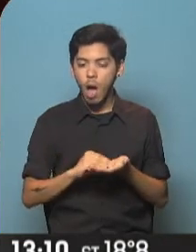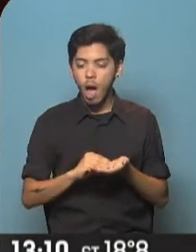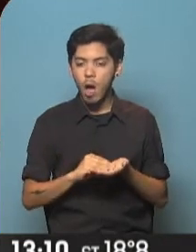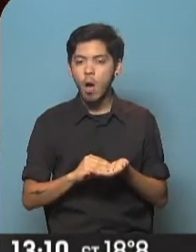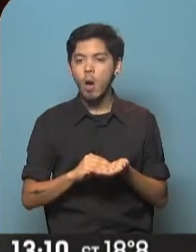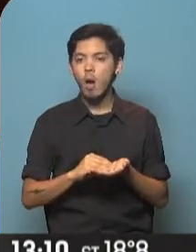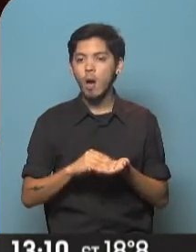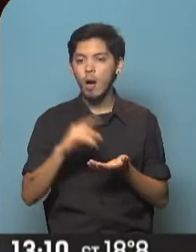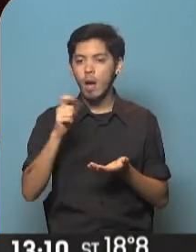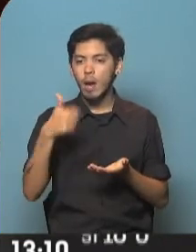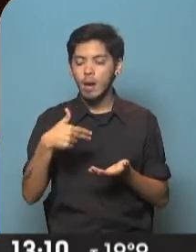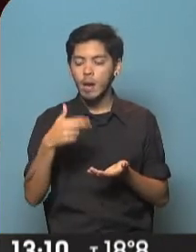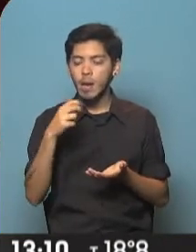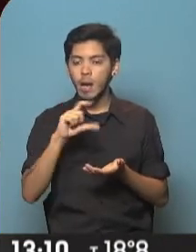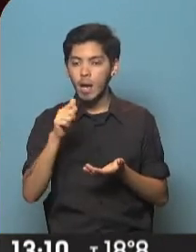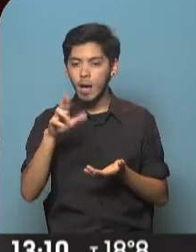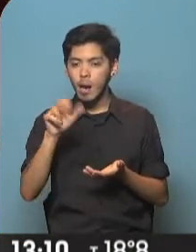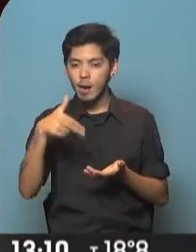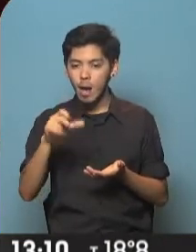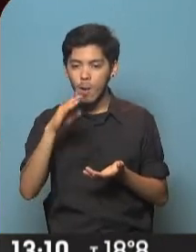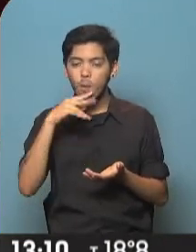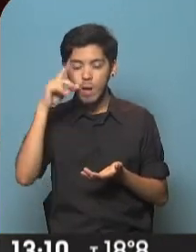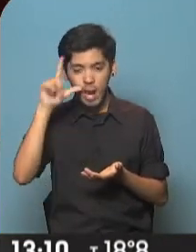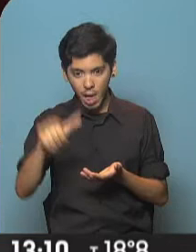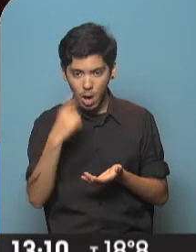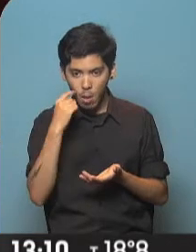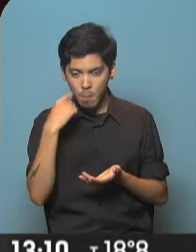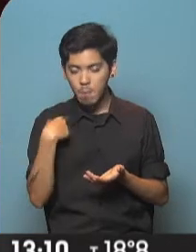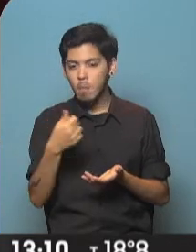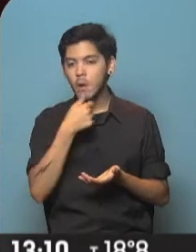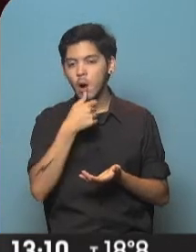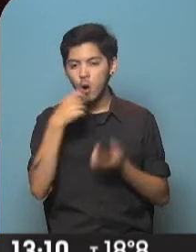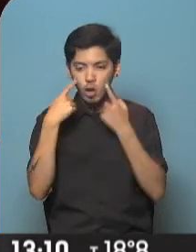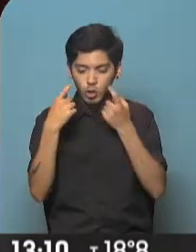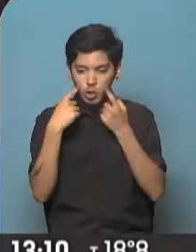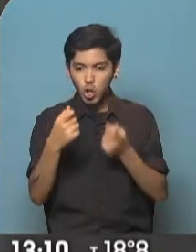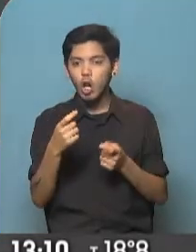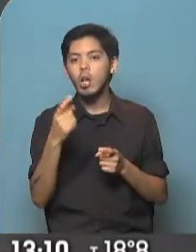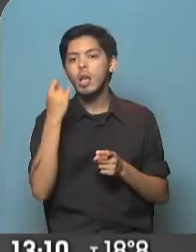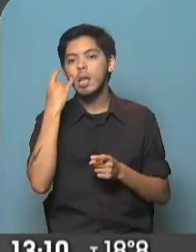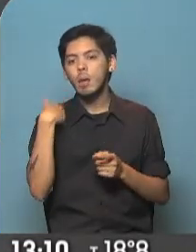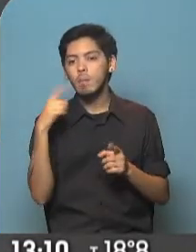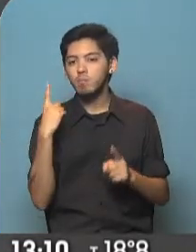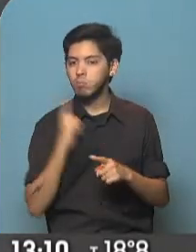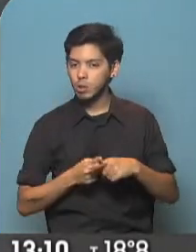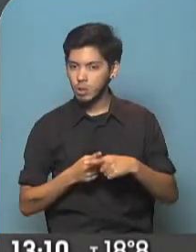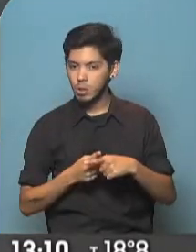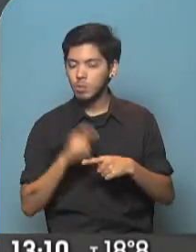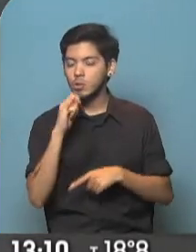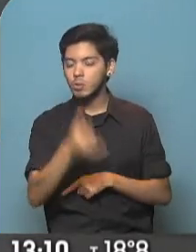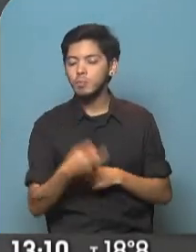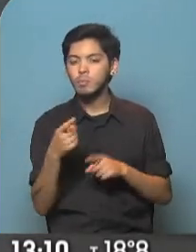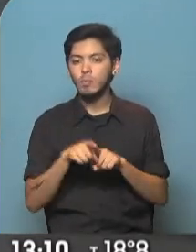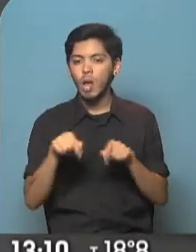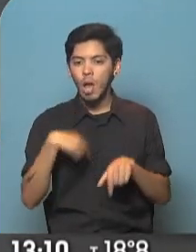ahora no está imputado tras el accidente se le hizo un control de alcoholemia que dio positivo por ahora permanece en libertad la versión más fuerte